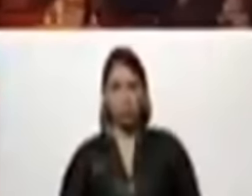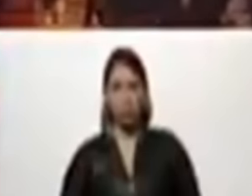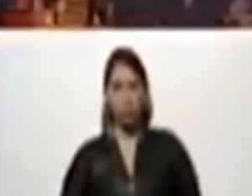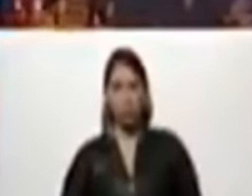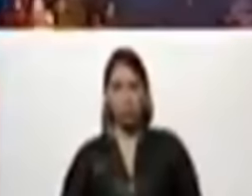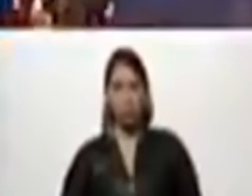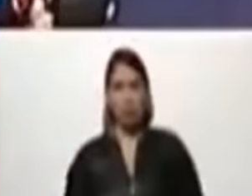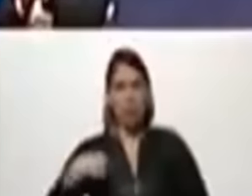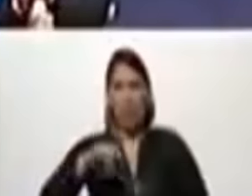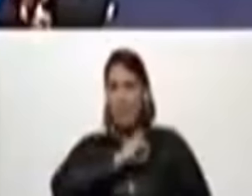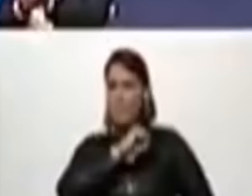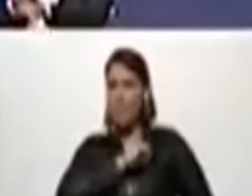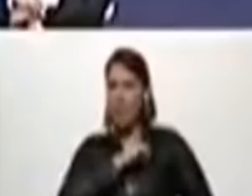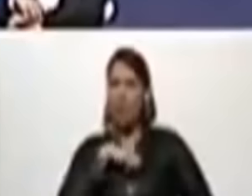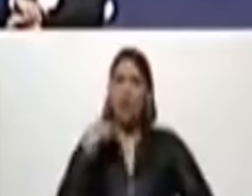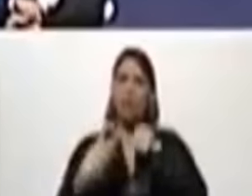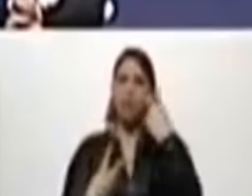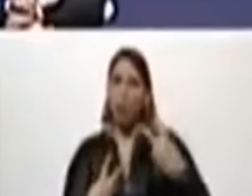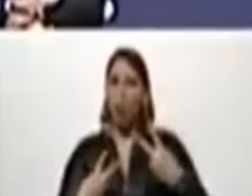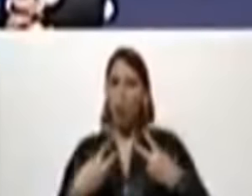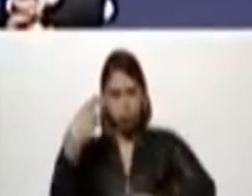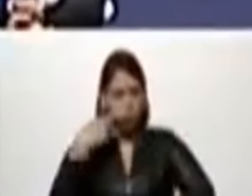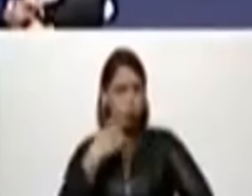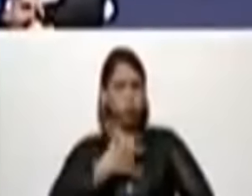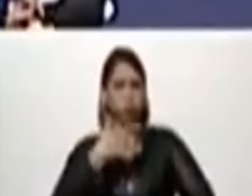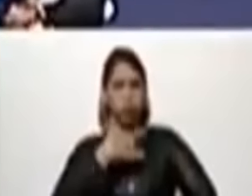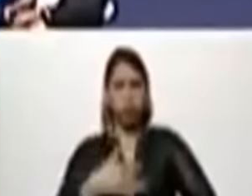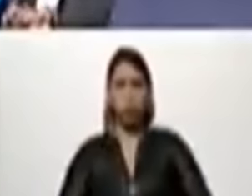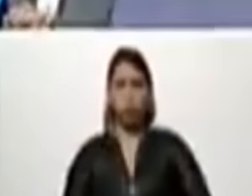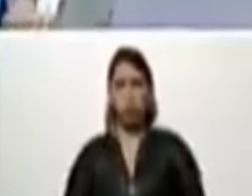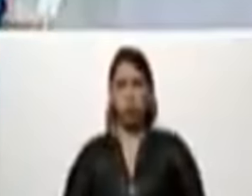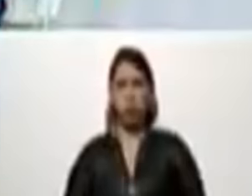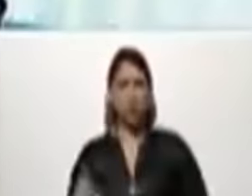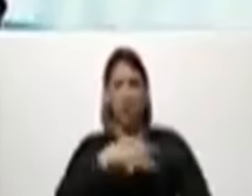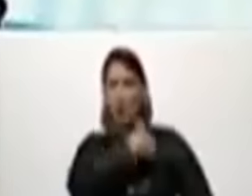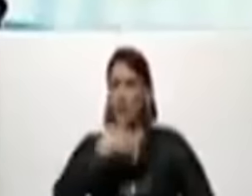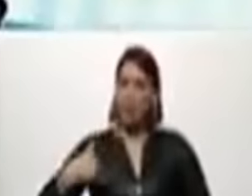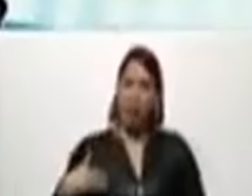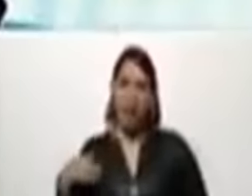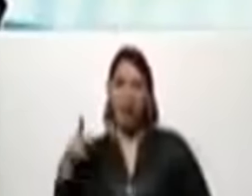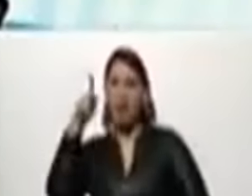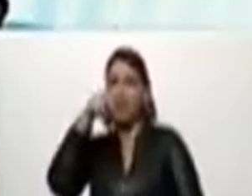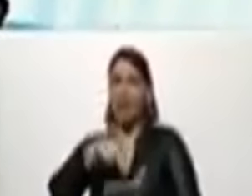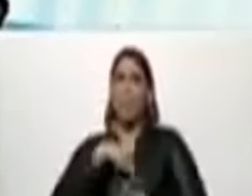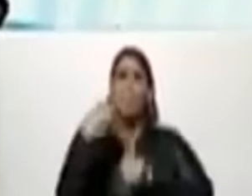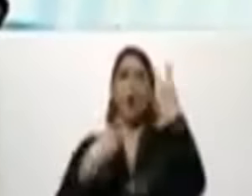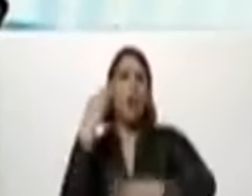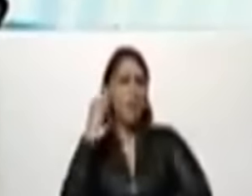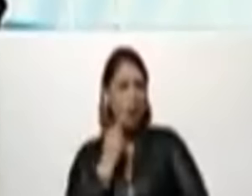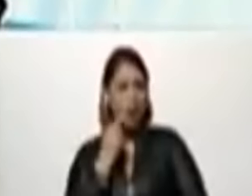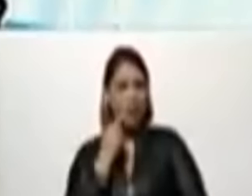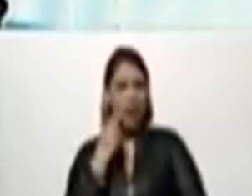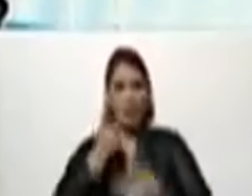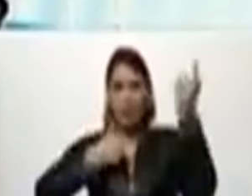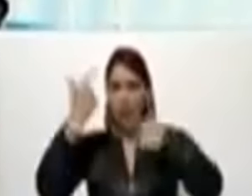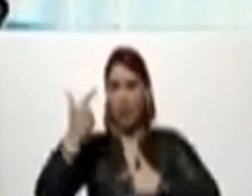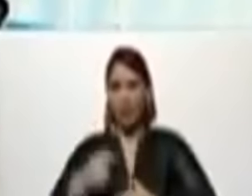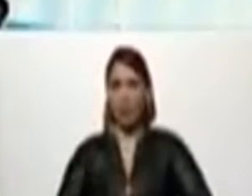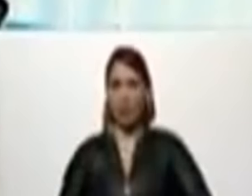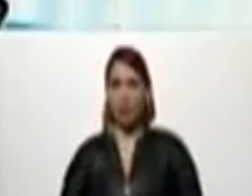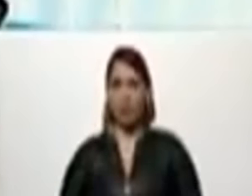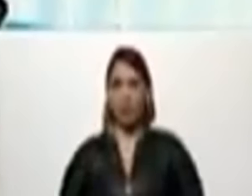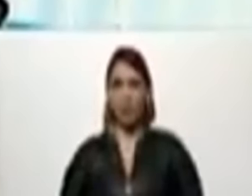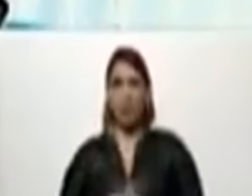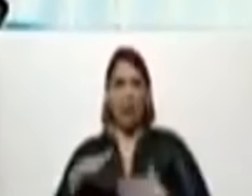a falta de pruebas que los respalden. Los resultados publicados el 2 de agosto por el Consejo Nacional Electoral no pueden reconocerse, indicó el Consejo de la